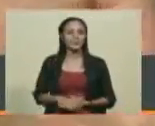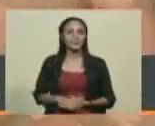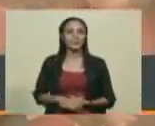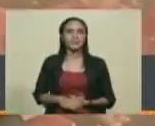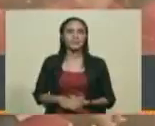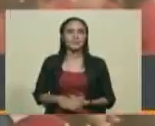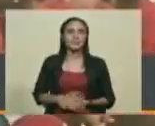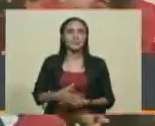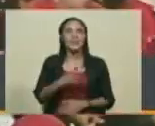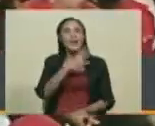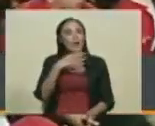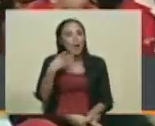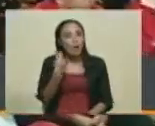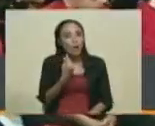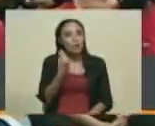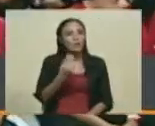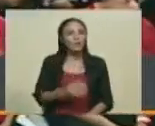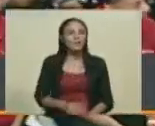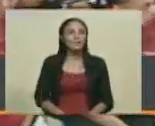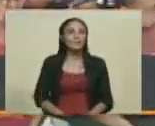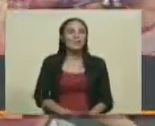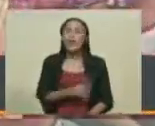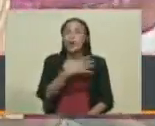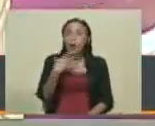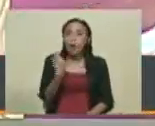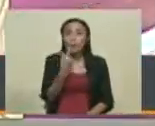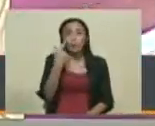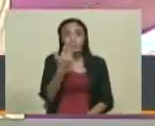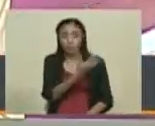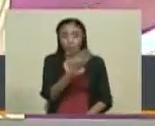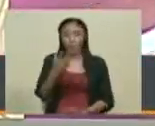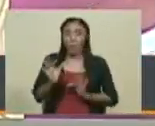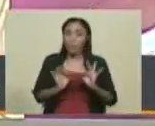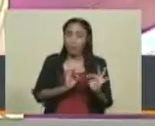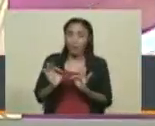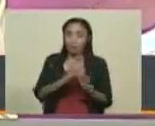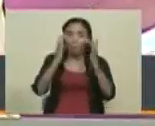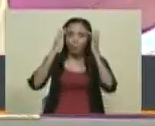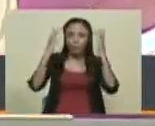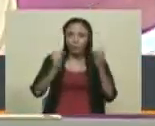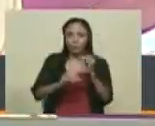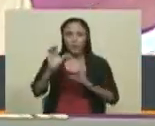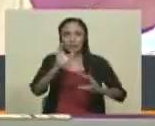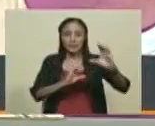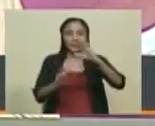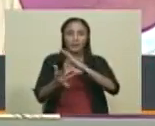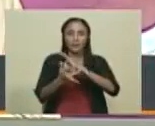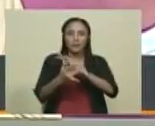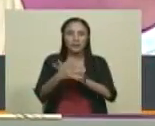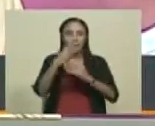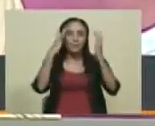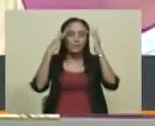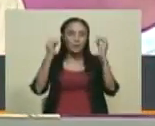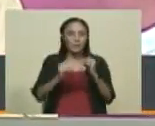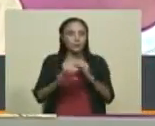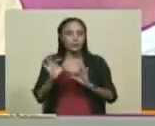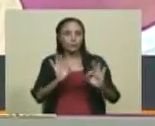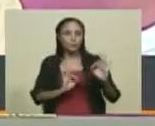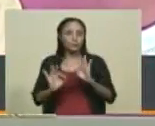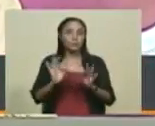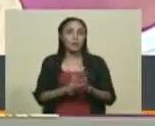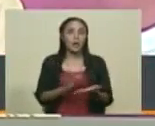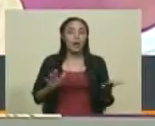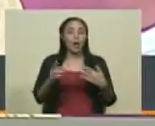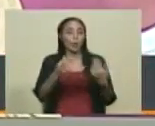petrolera y en la juventud venezolana la preparación profesional, científica, el